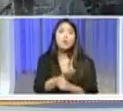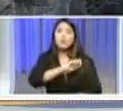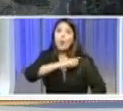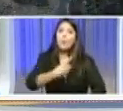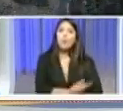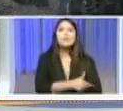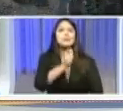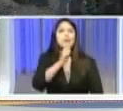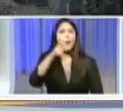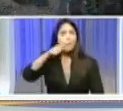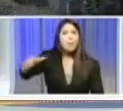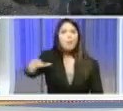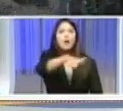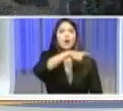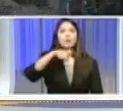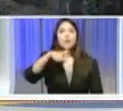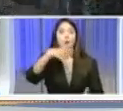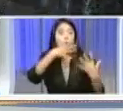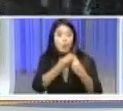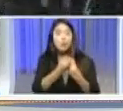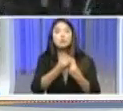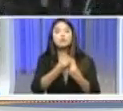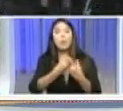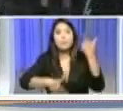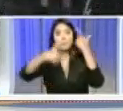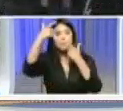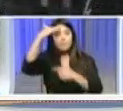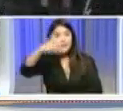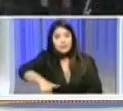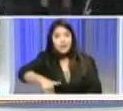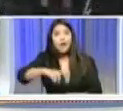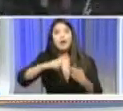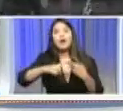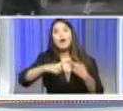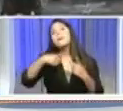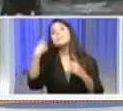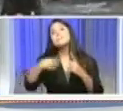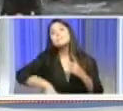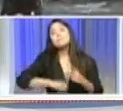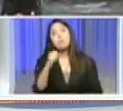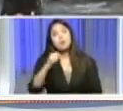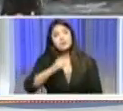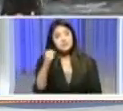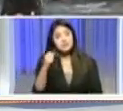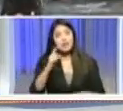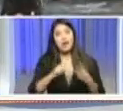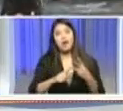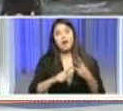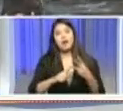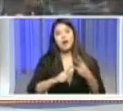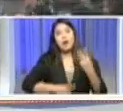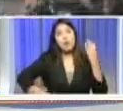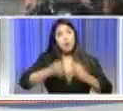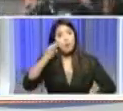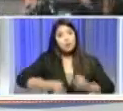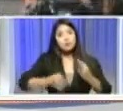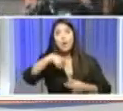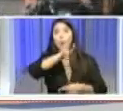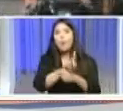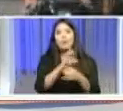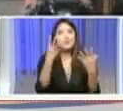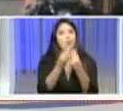poder popular, junto al poder militar, junto al poder policial, junto al poder de la justicia, un solo